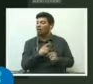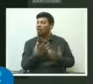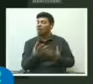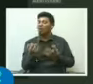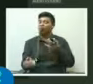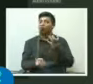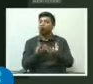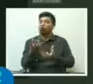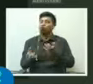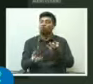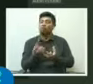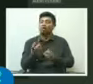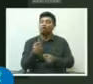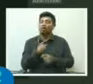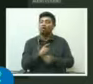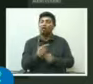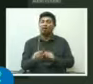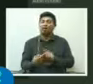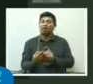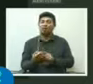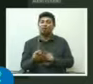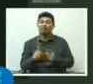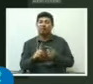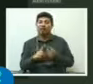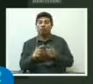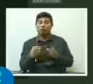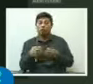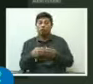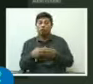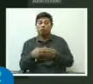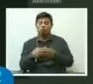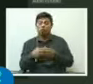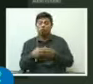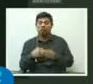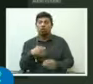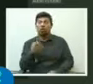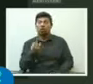Mauricio Israel Vera Fondecilla, RUT, organización